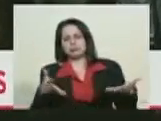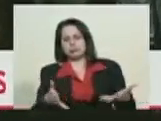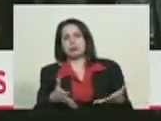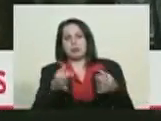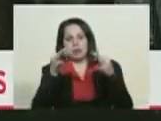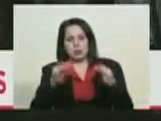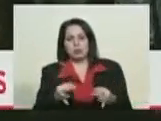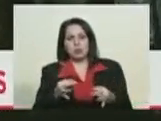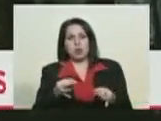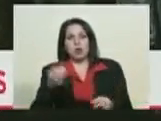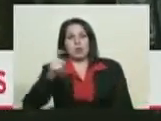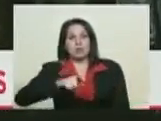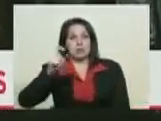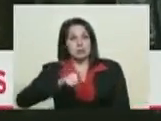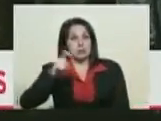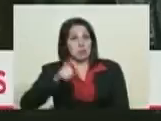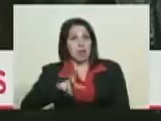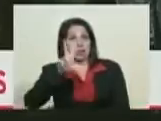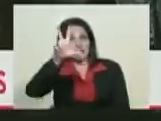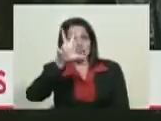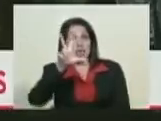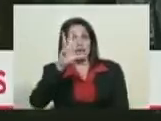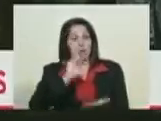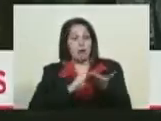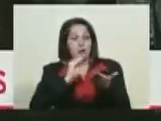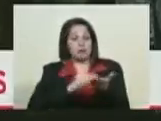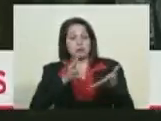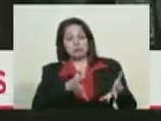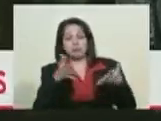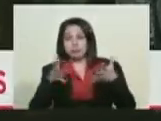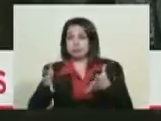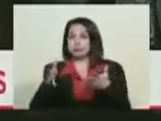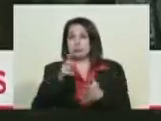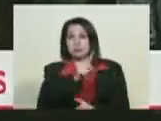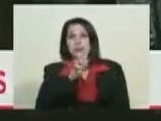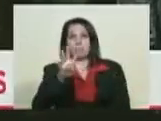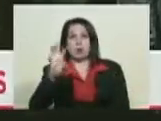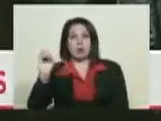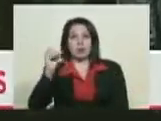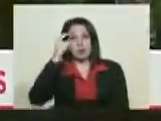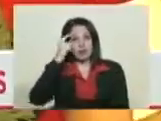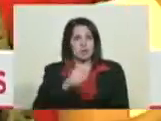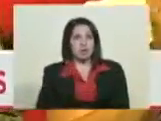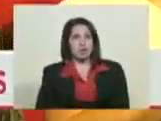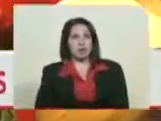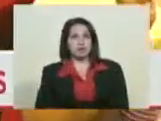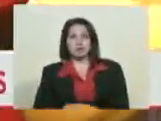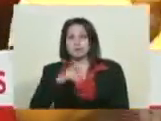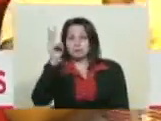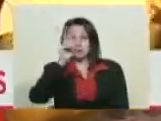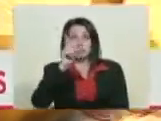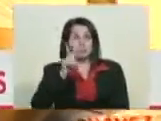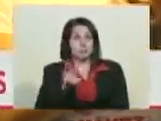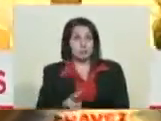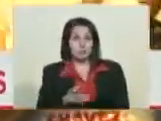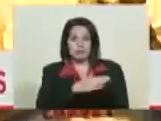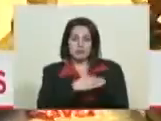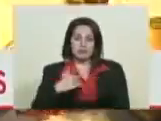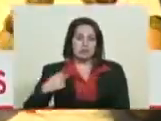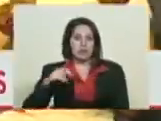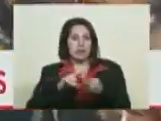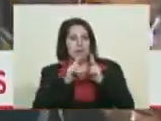fue necesario y ha sido la tercera victoria electoral en 140 días de esta Venezuela que quiere